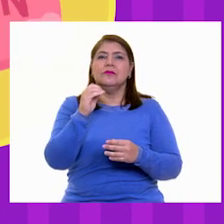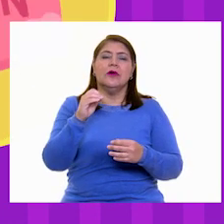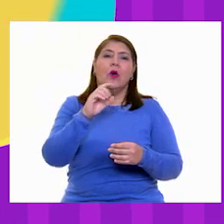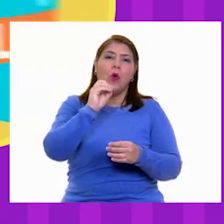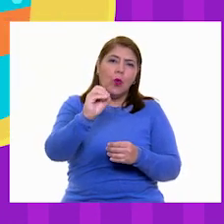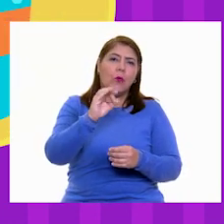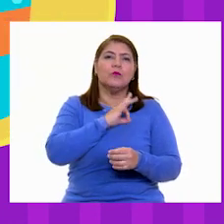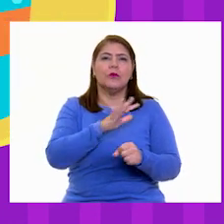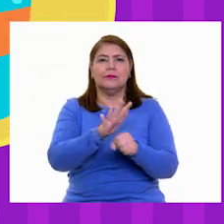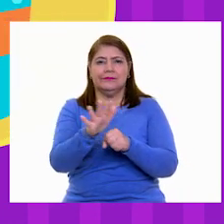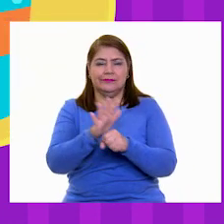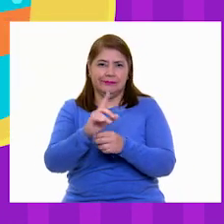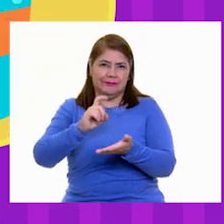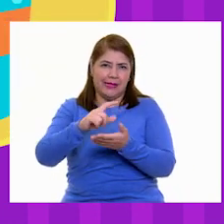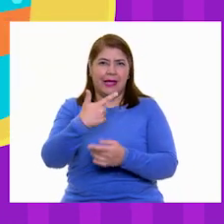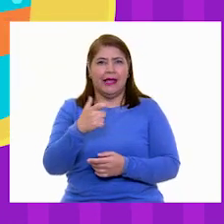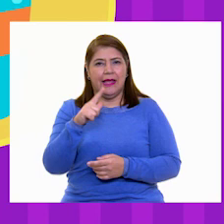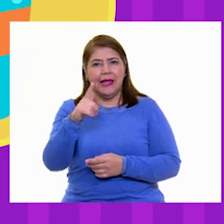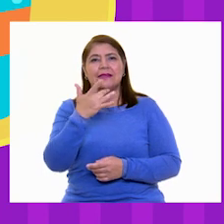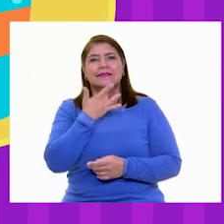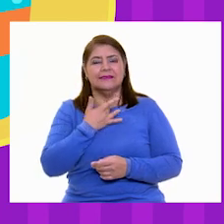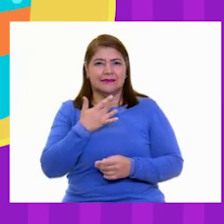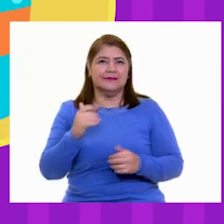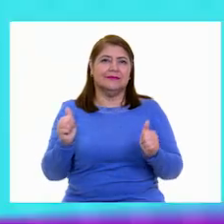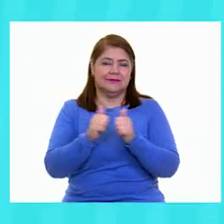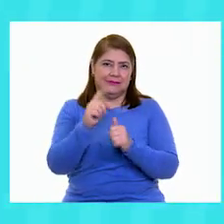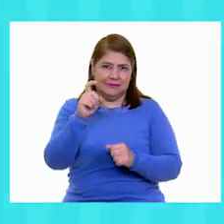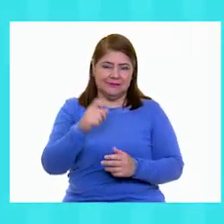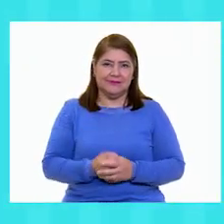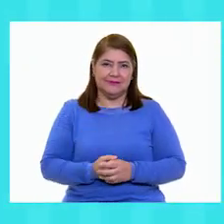o aplica desinfectante a base de agua y alcohol.